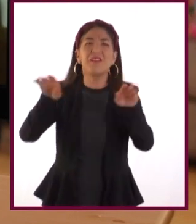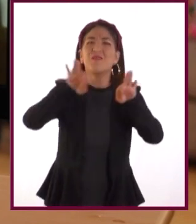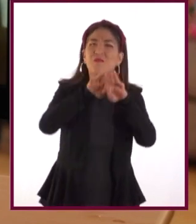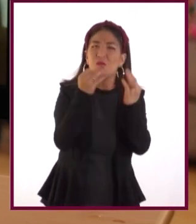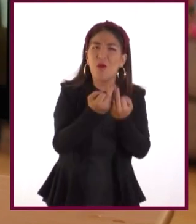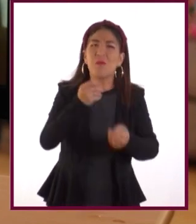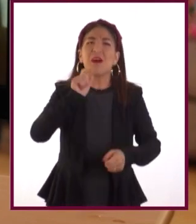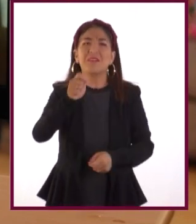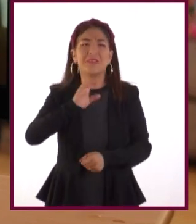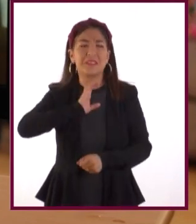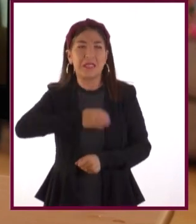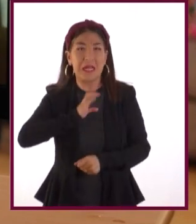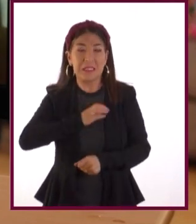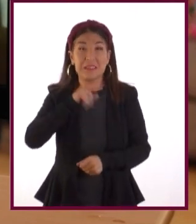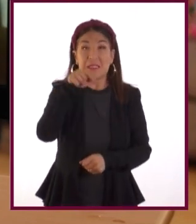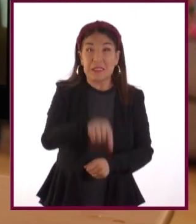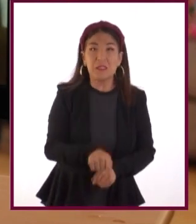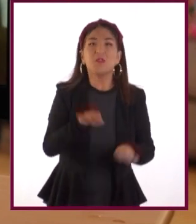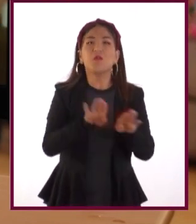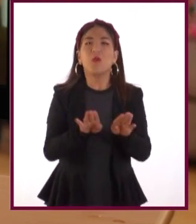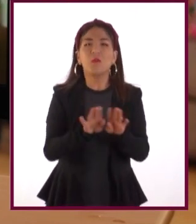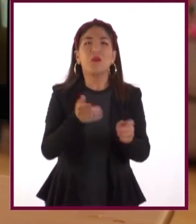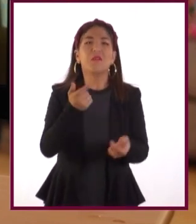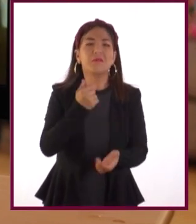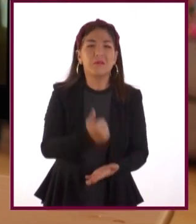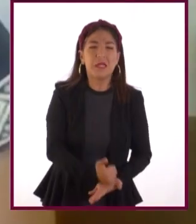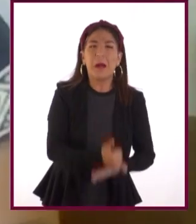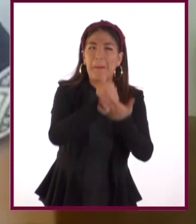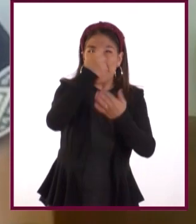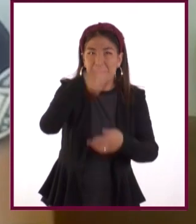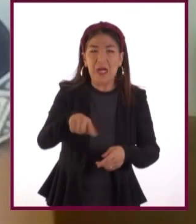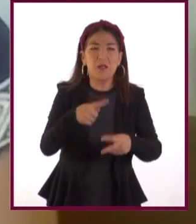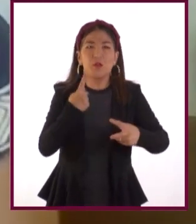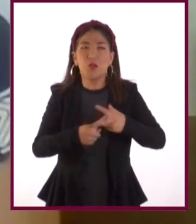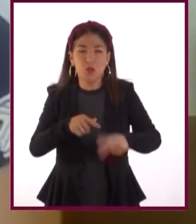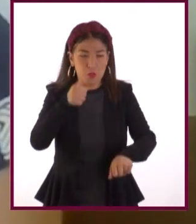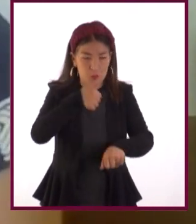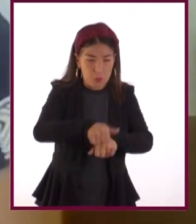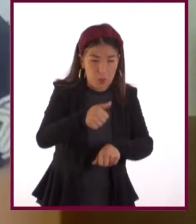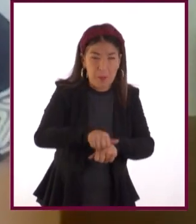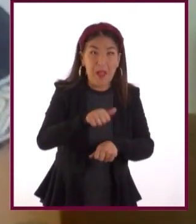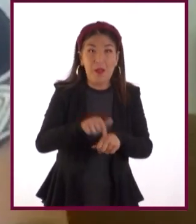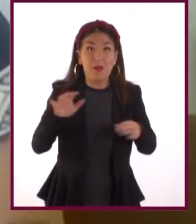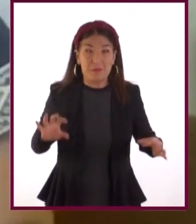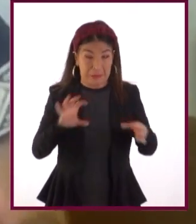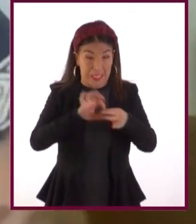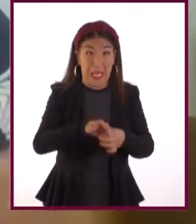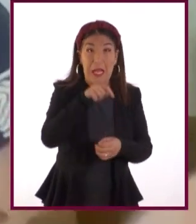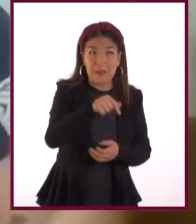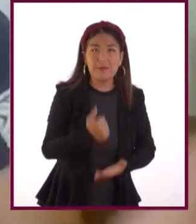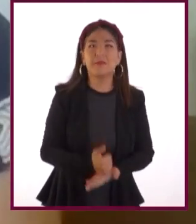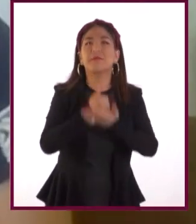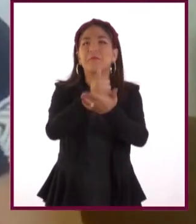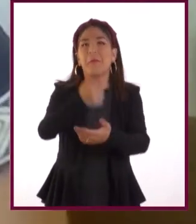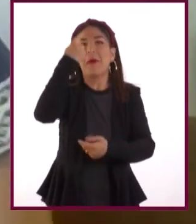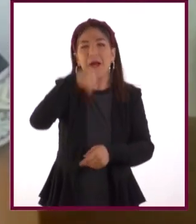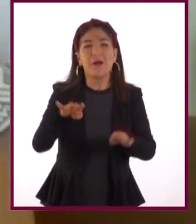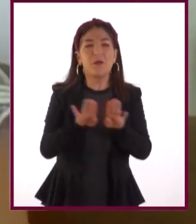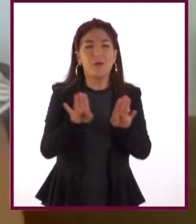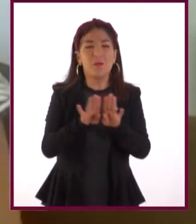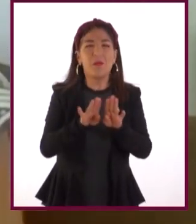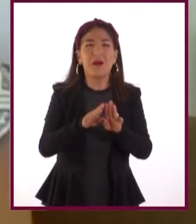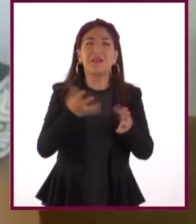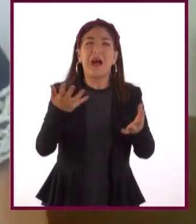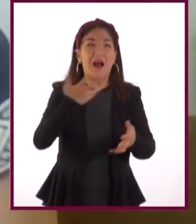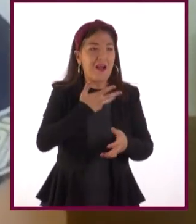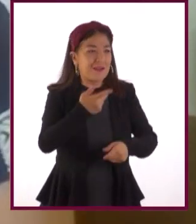diferentes tipos de cáncer y cuáles son los mecanismos que regulan esa transcripción en cáncer que promueven